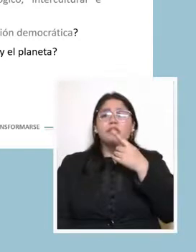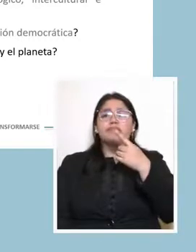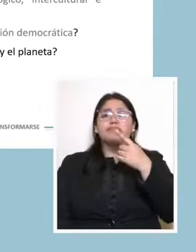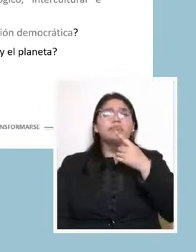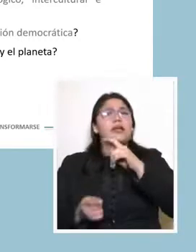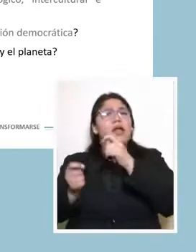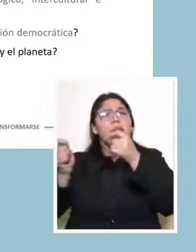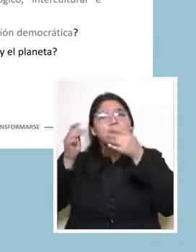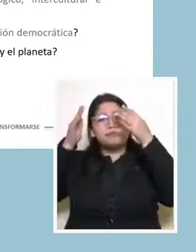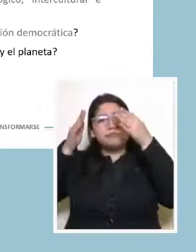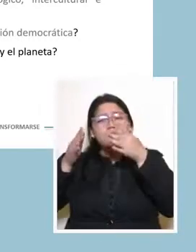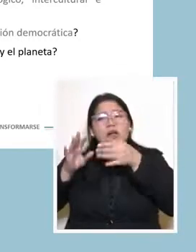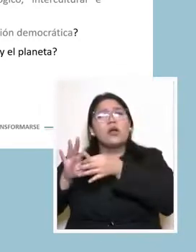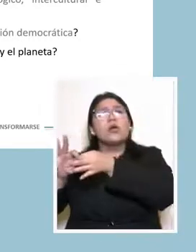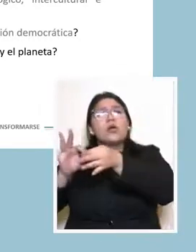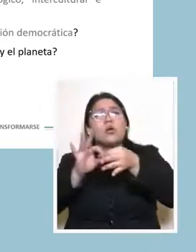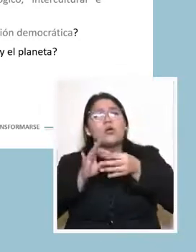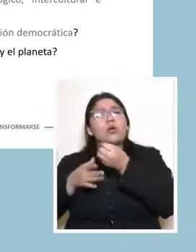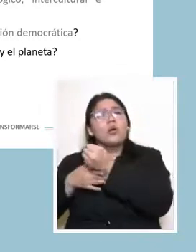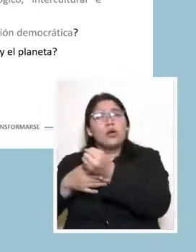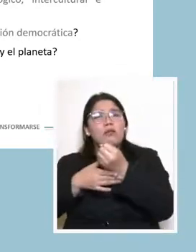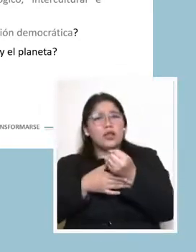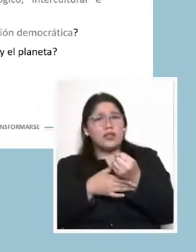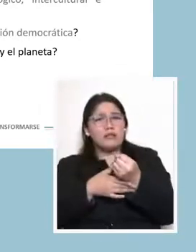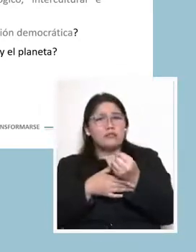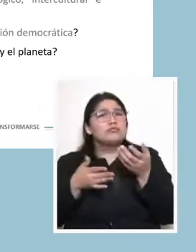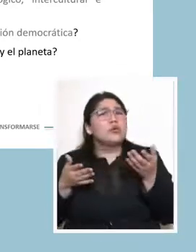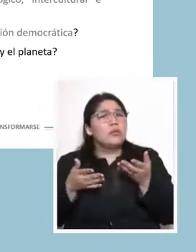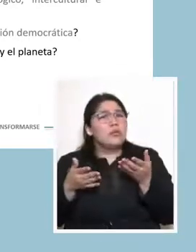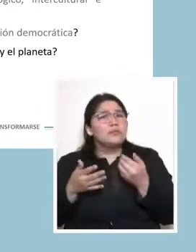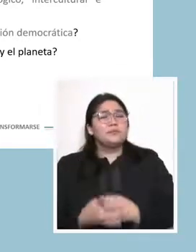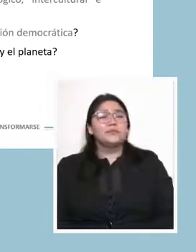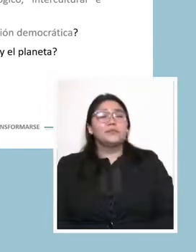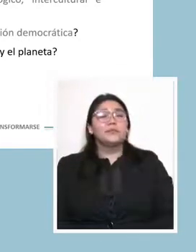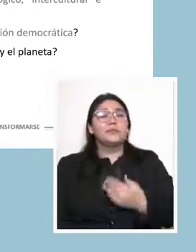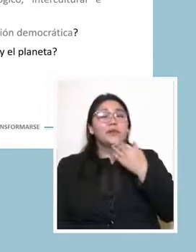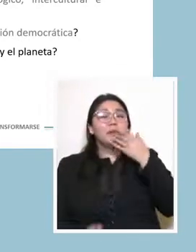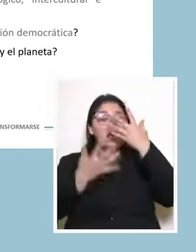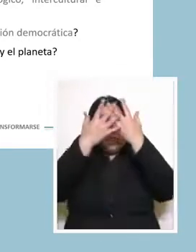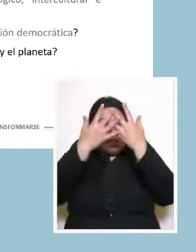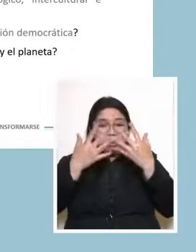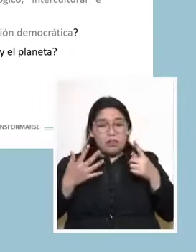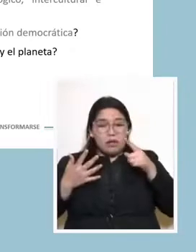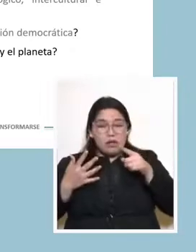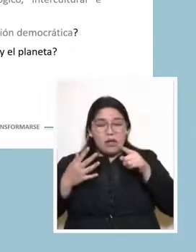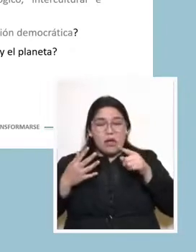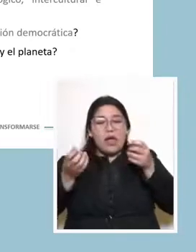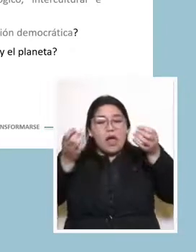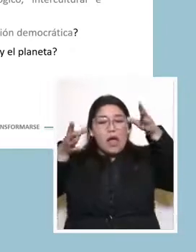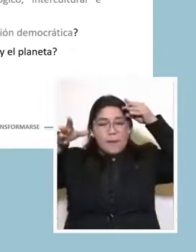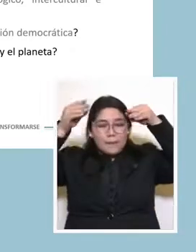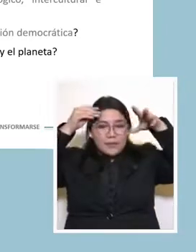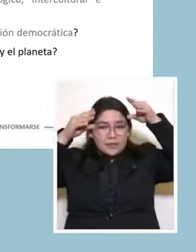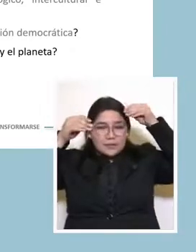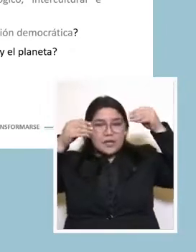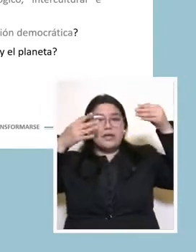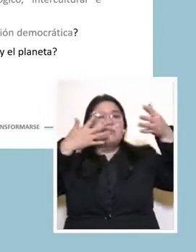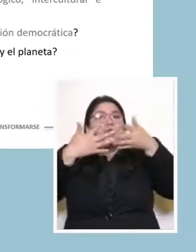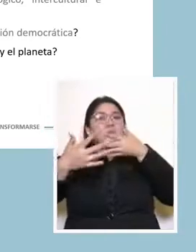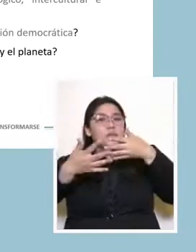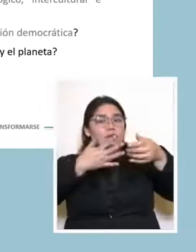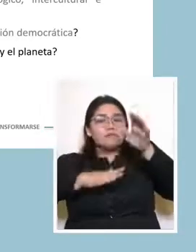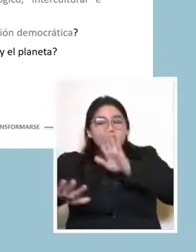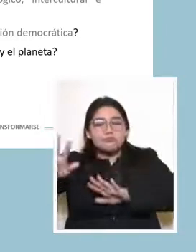hacer que el currículum finalmente promueva aprendizajes interculturales, ecológicos e